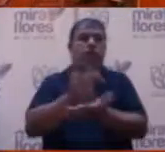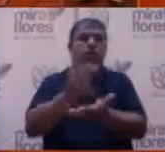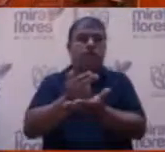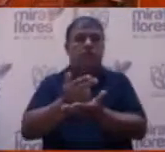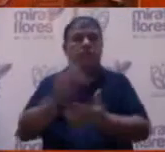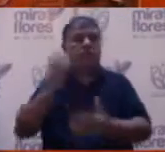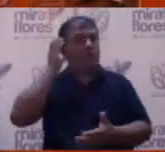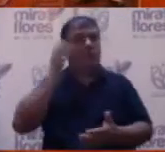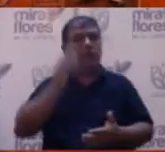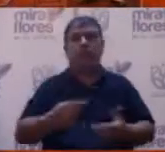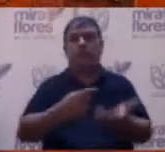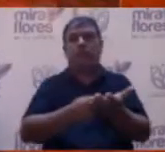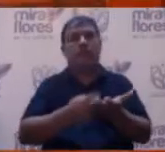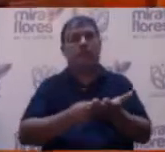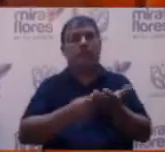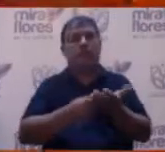debate.